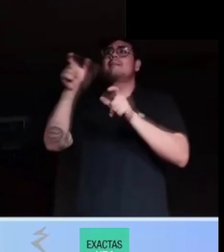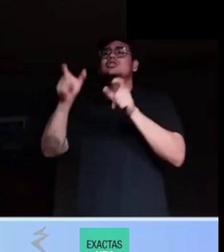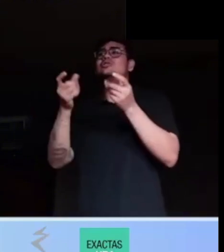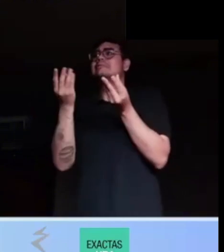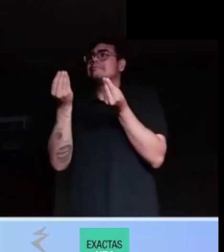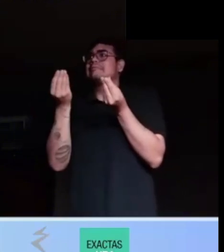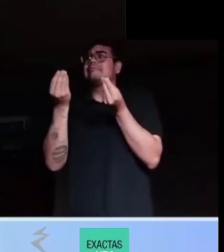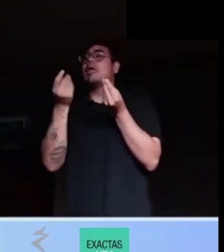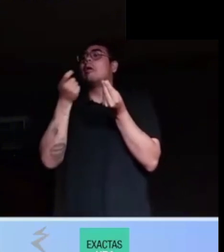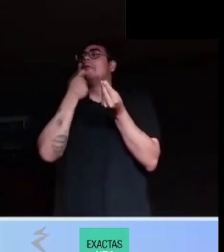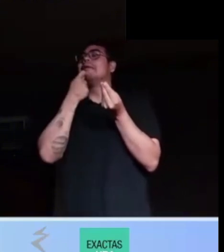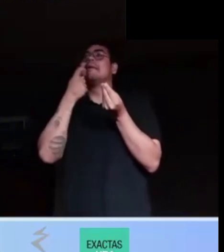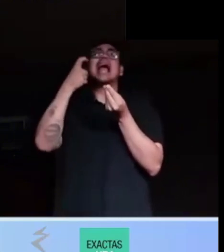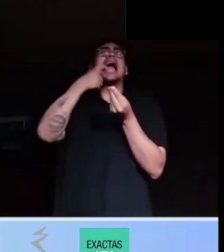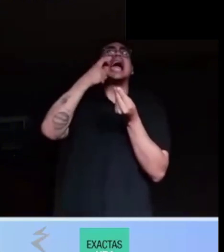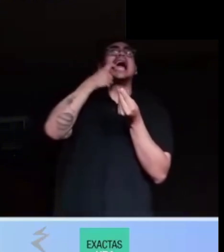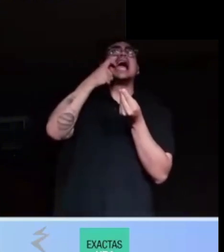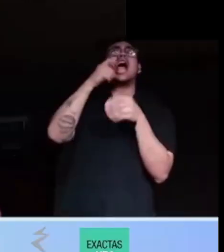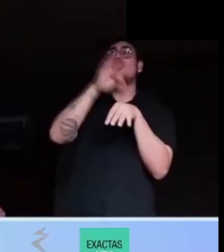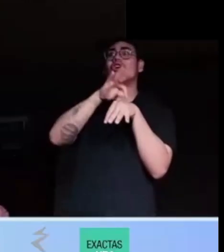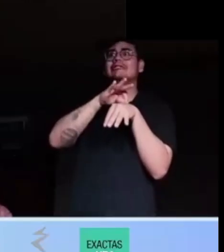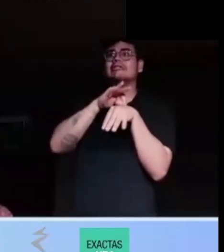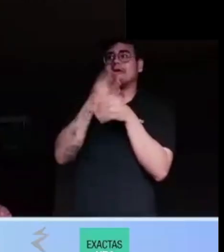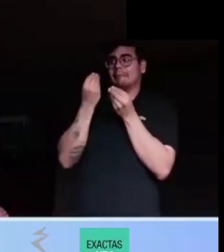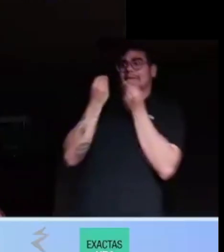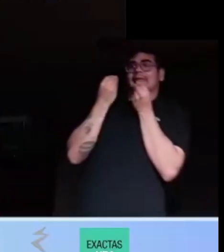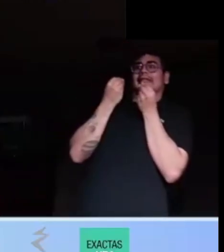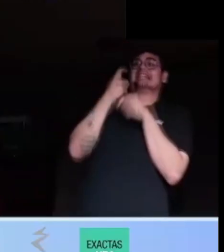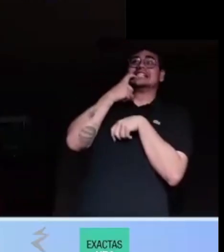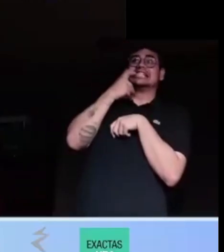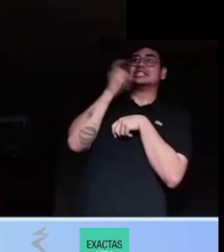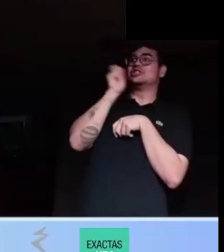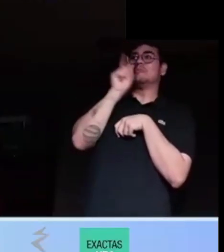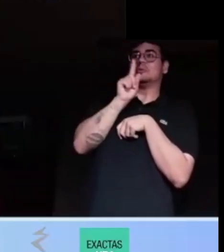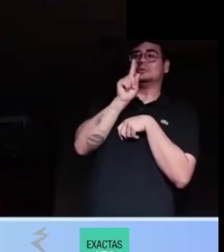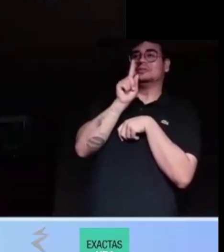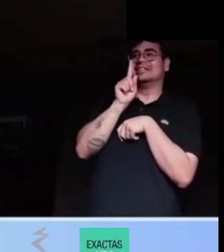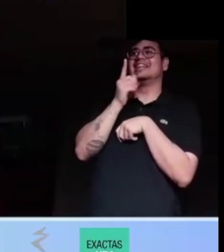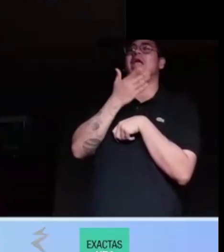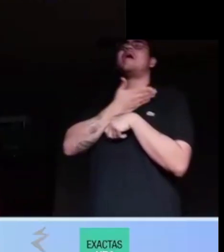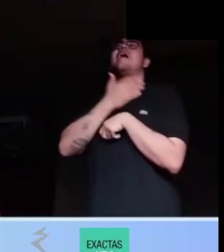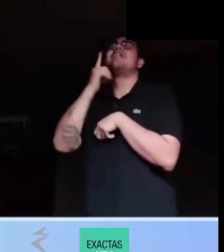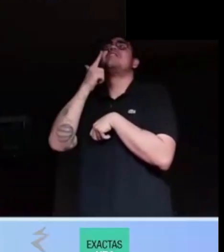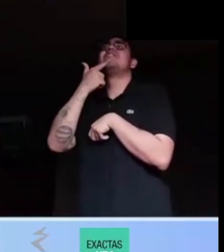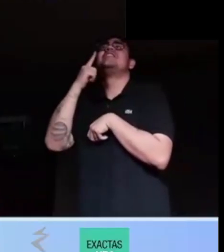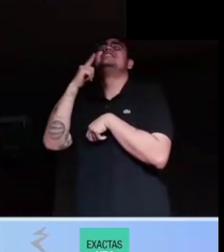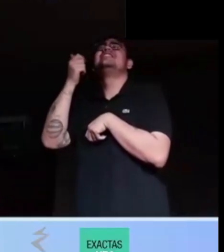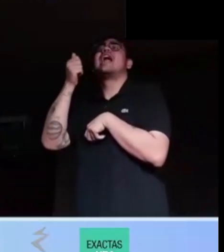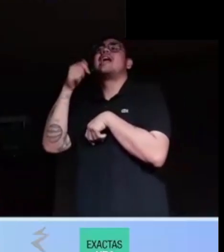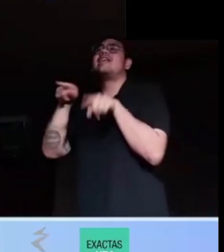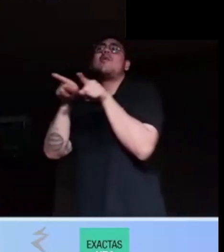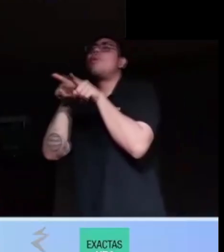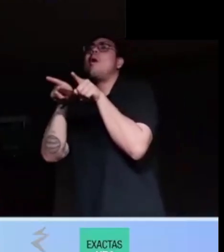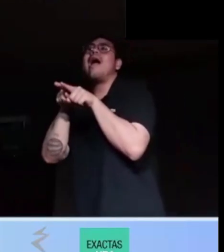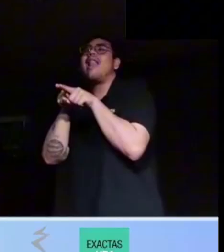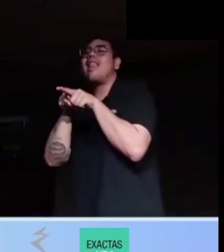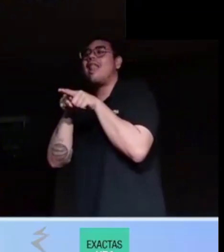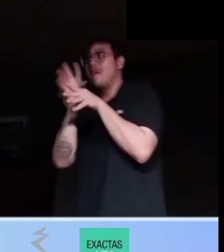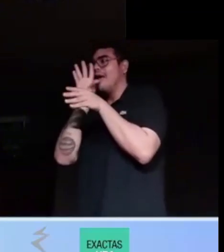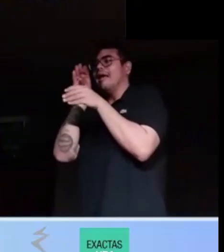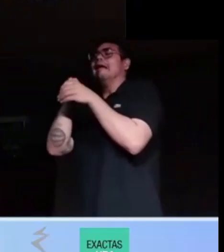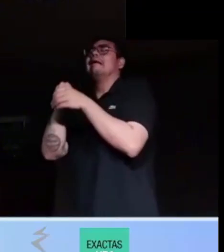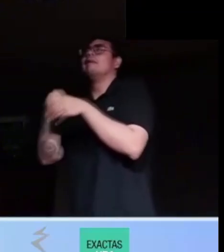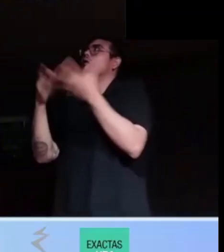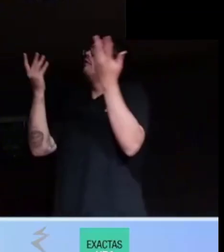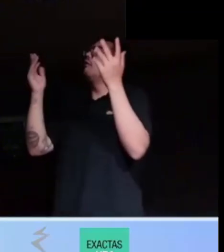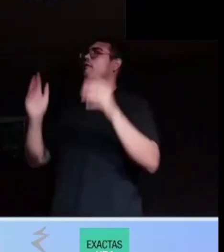ir al dentista y física. A mí me dicen, ¿tenés que ir al dentista? Yo no voy. Voy así. Tenés que estudiar física. Oh. A mí me